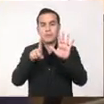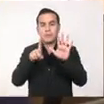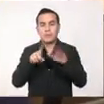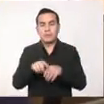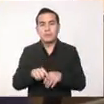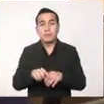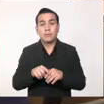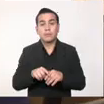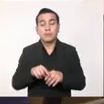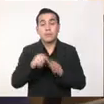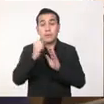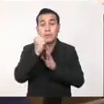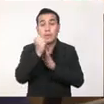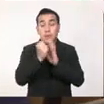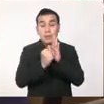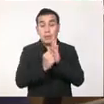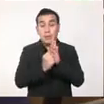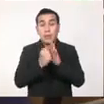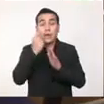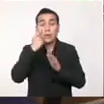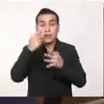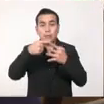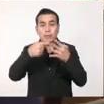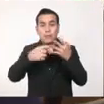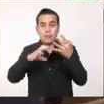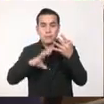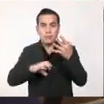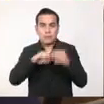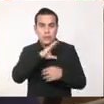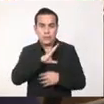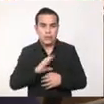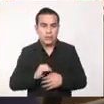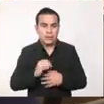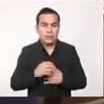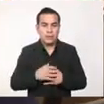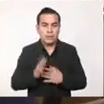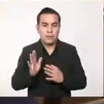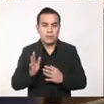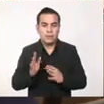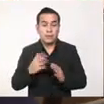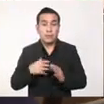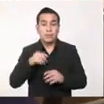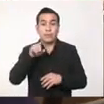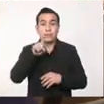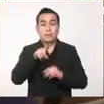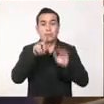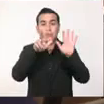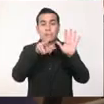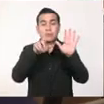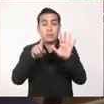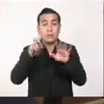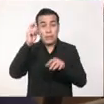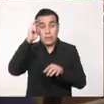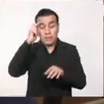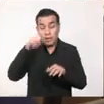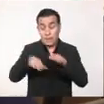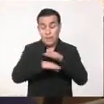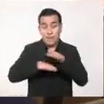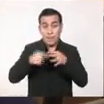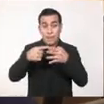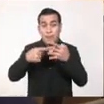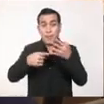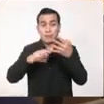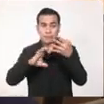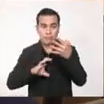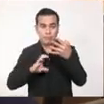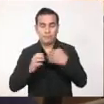Artículo 186 de la Constitución de El Salvador, que es la que tenemos que seguir, pues. Puede tener mis peros, pero este es nuestro marco constitucional.